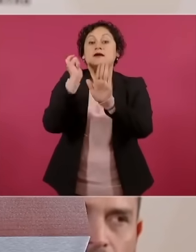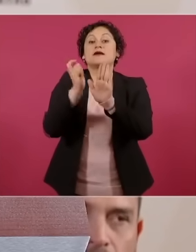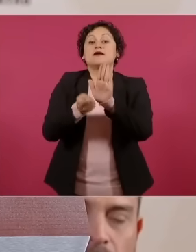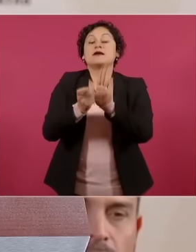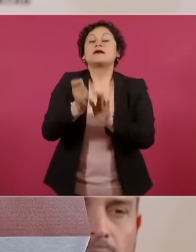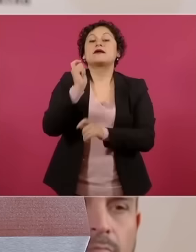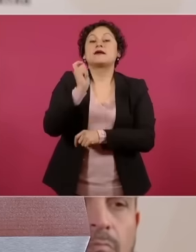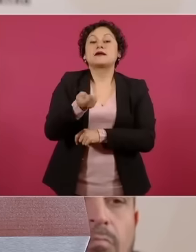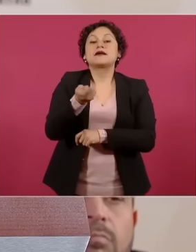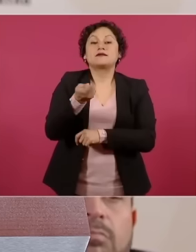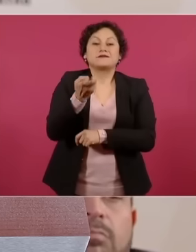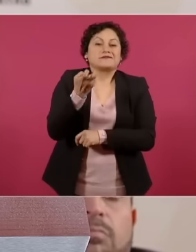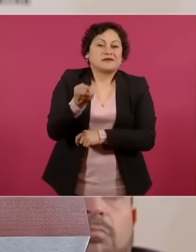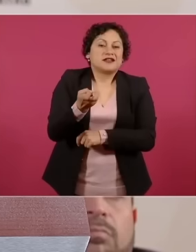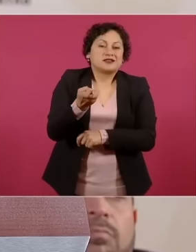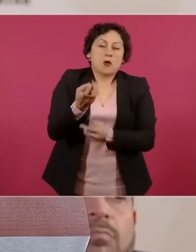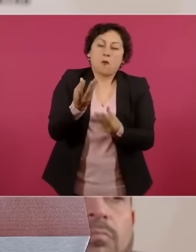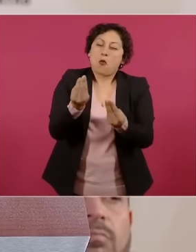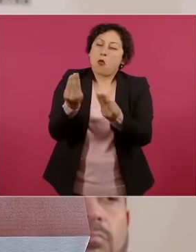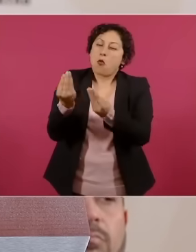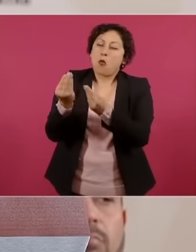entre bandas